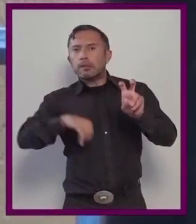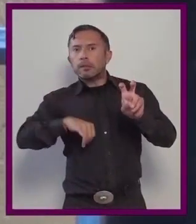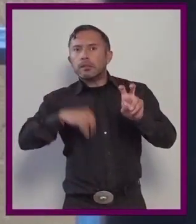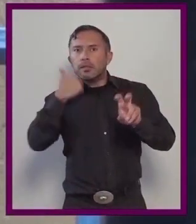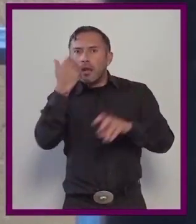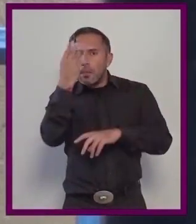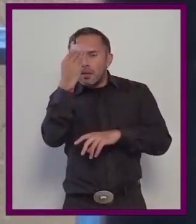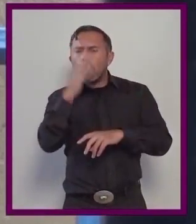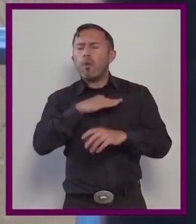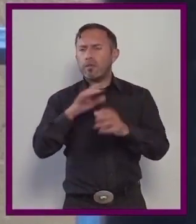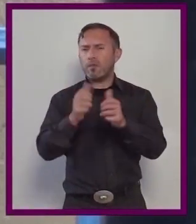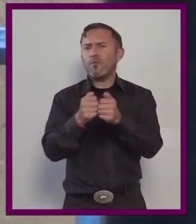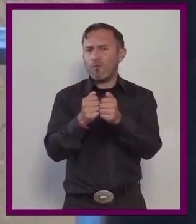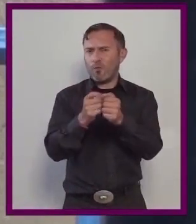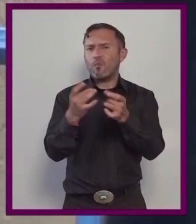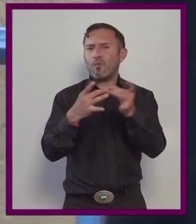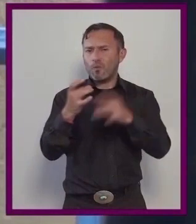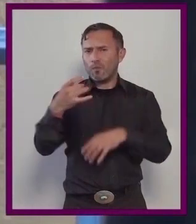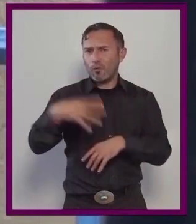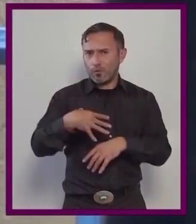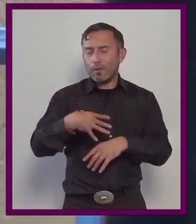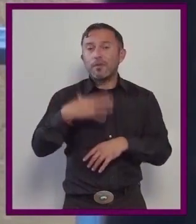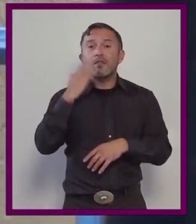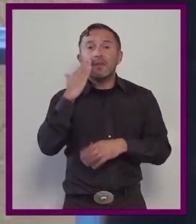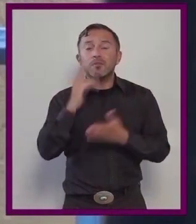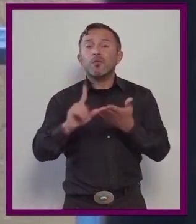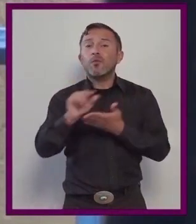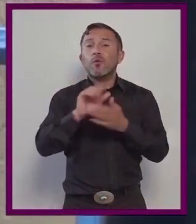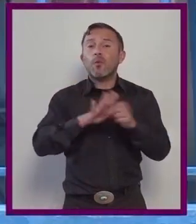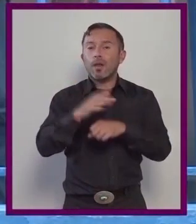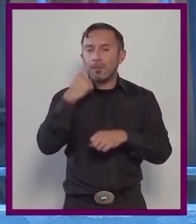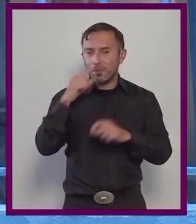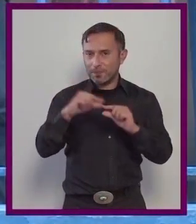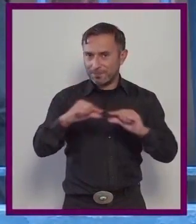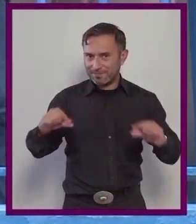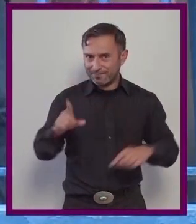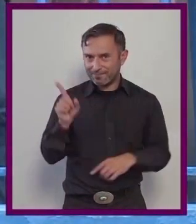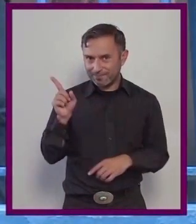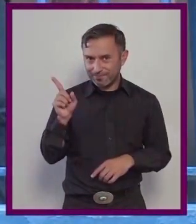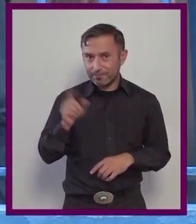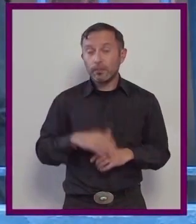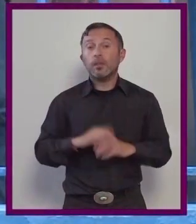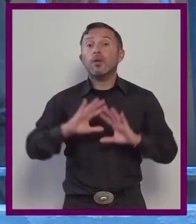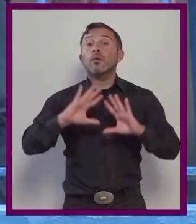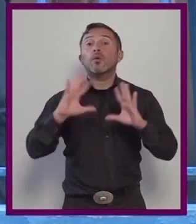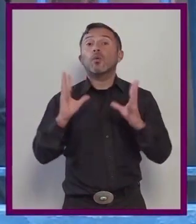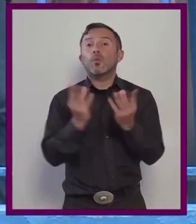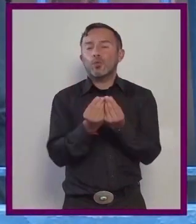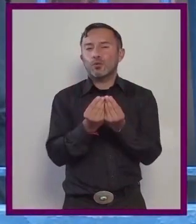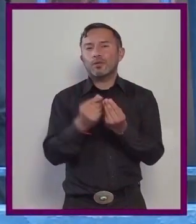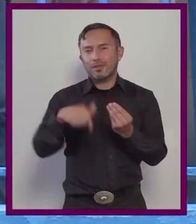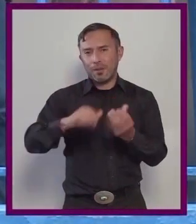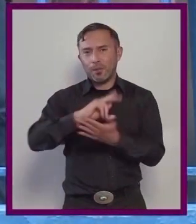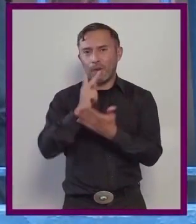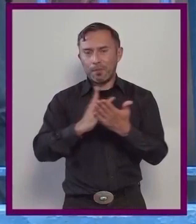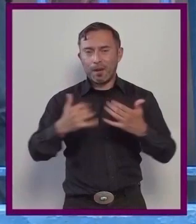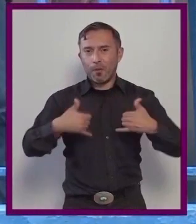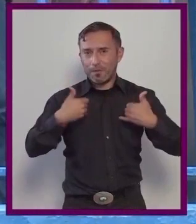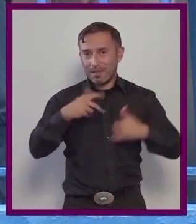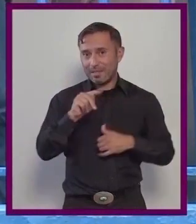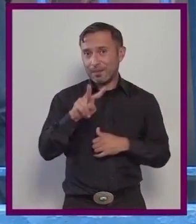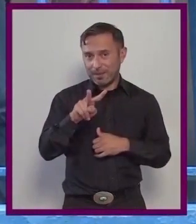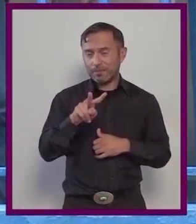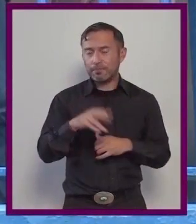compartir, no lo duden. Estas son nuestras redes sociales. Juntos hacemos este programa de Jóvenes en